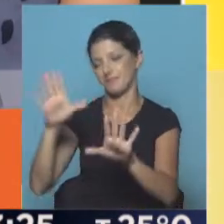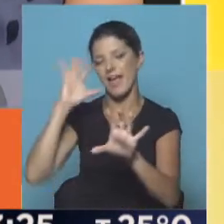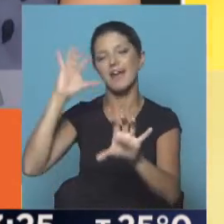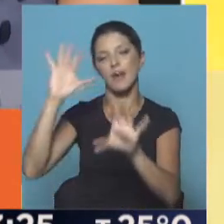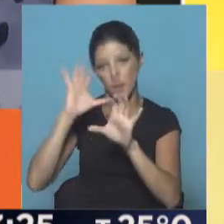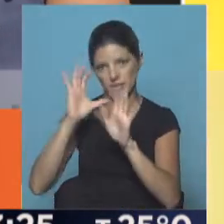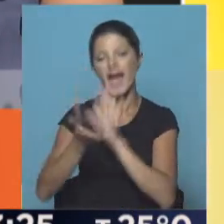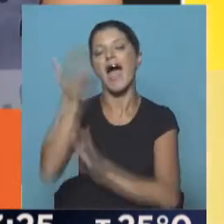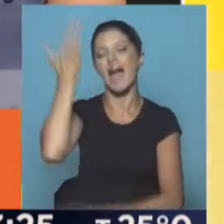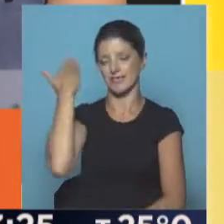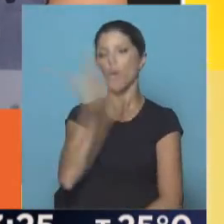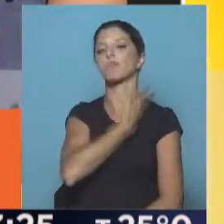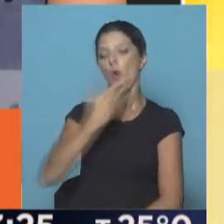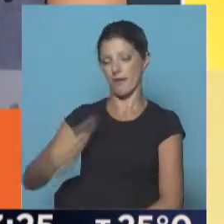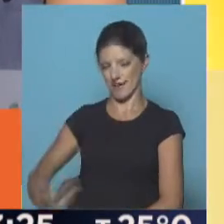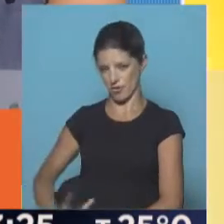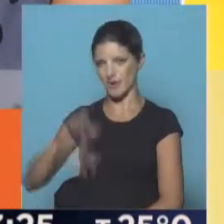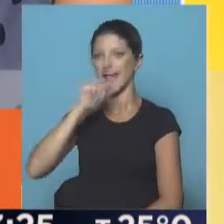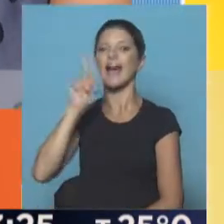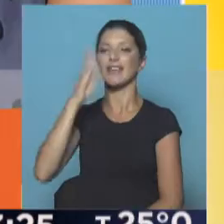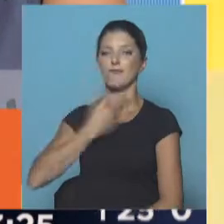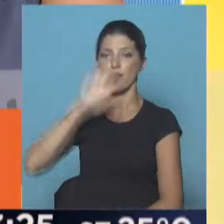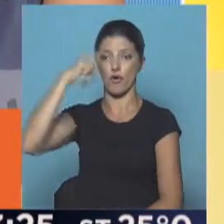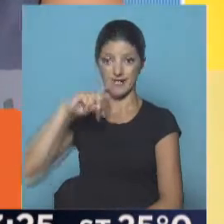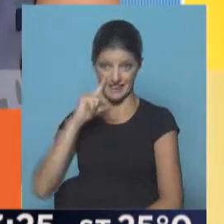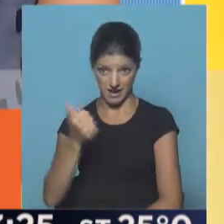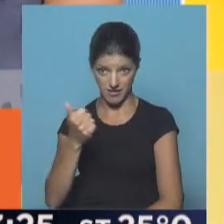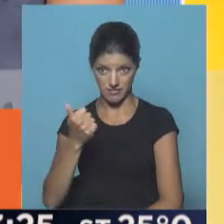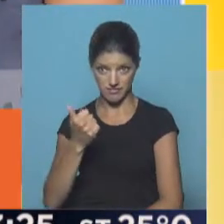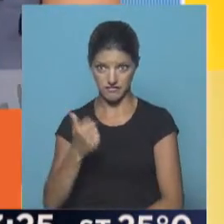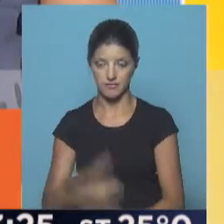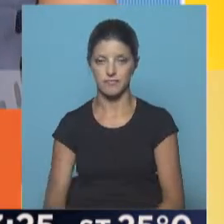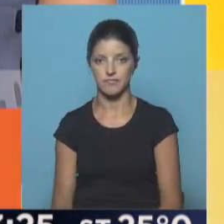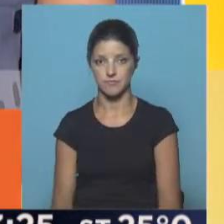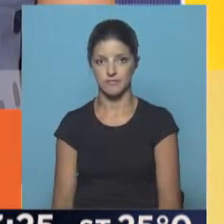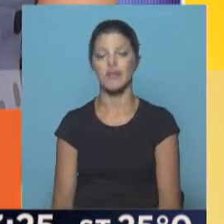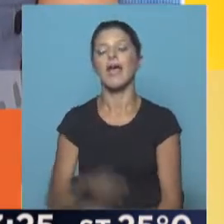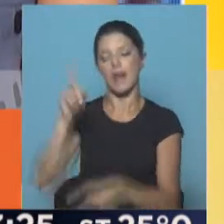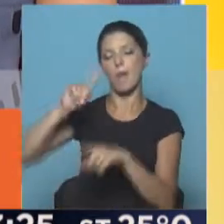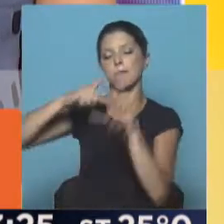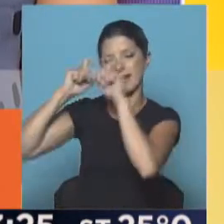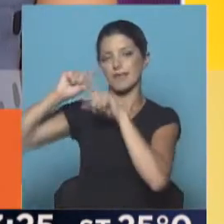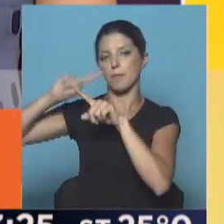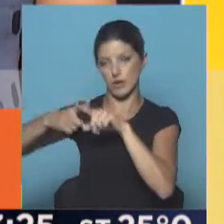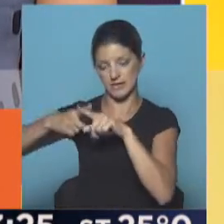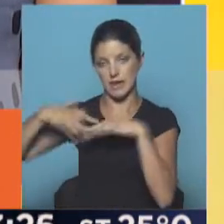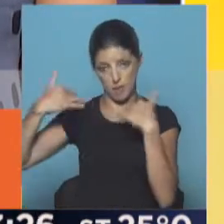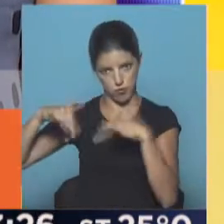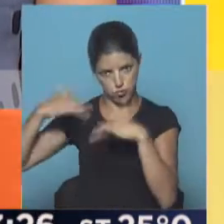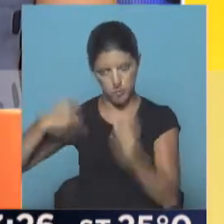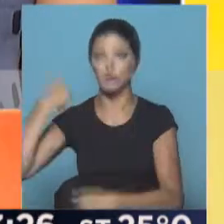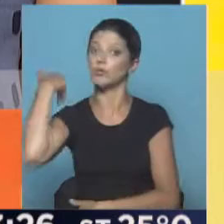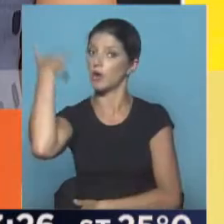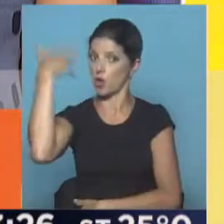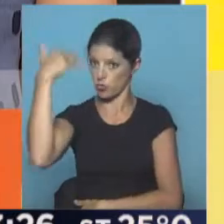gobernador de California. Además, 2 veces. Menos experiencia política. Que pero- tenía una formación política muy intensa y tenía un discurso